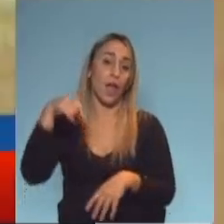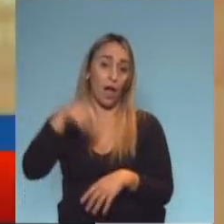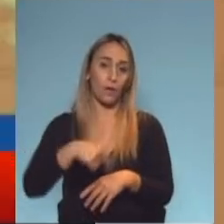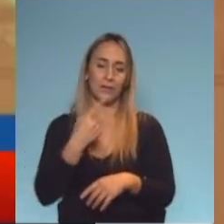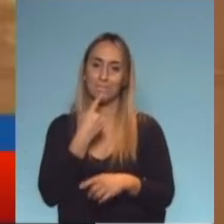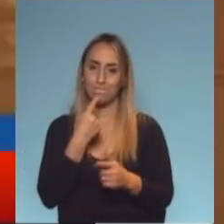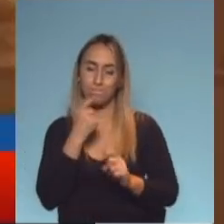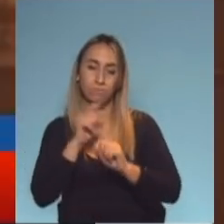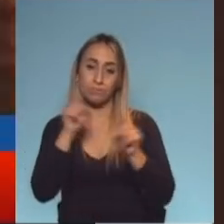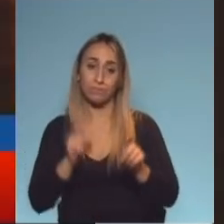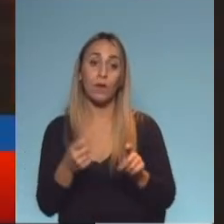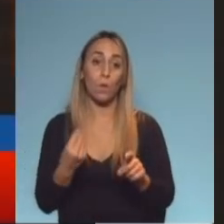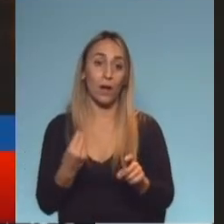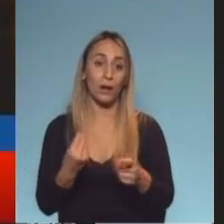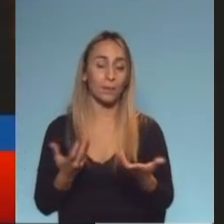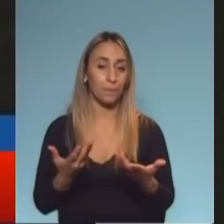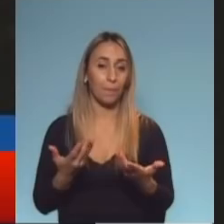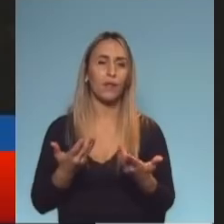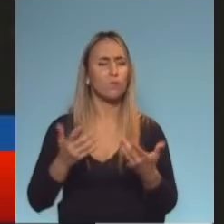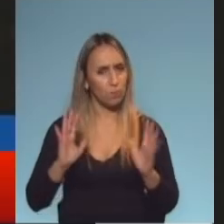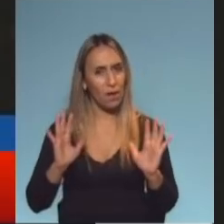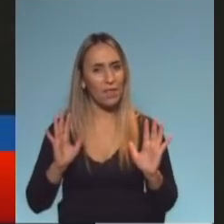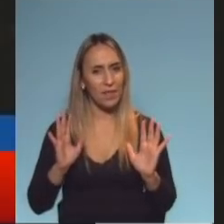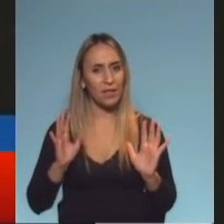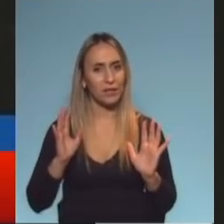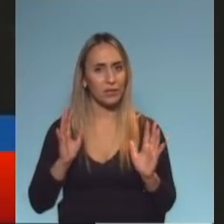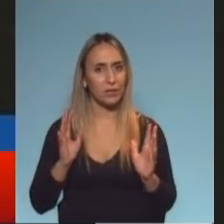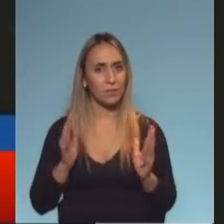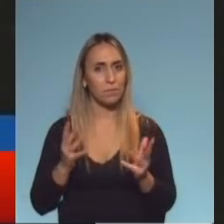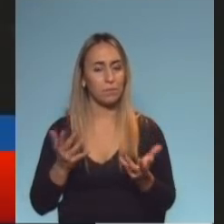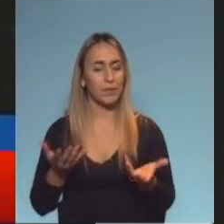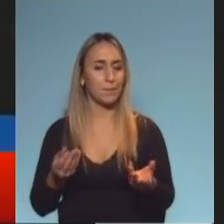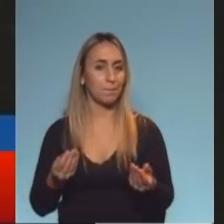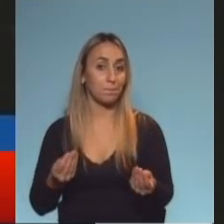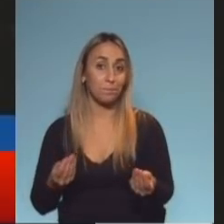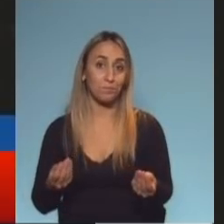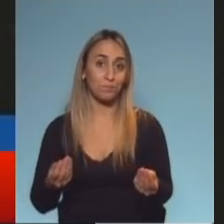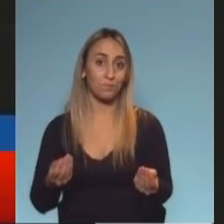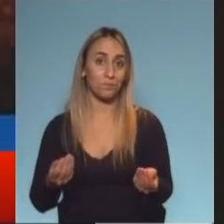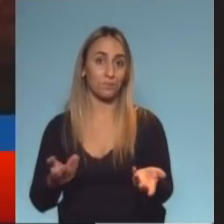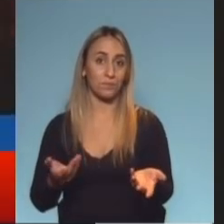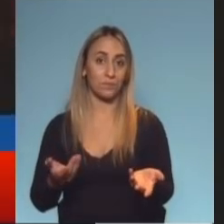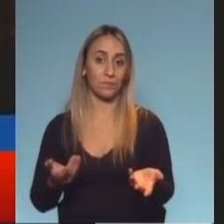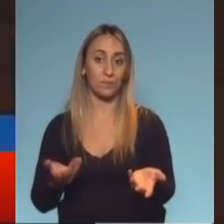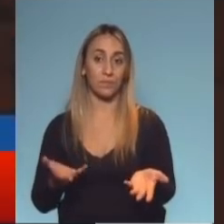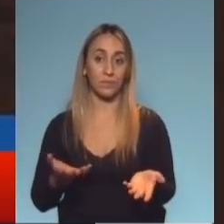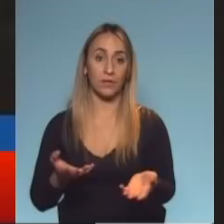podemos plantearnos es eso, ¿no? Si hay posibilidad para el caso, digamos, de plantear un actor